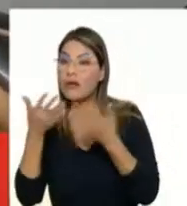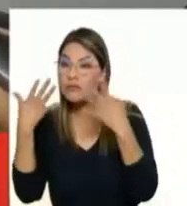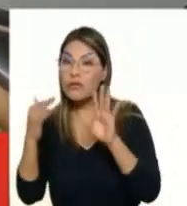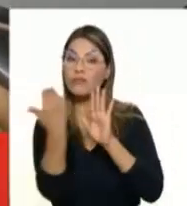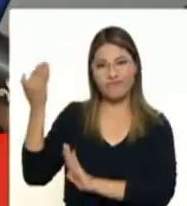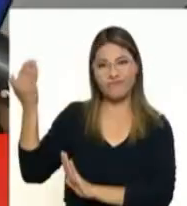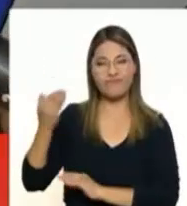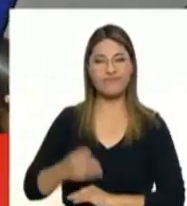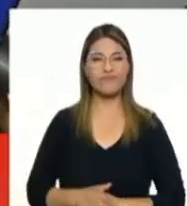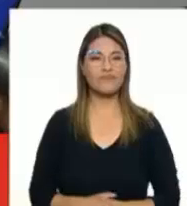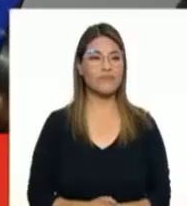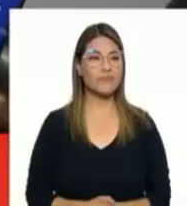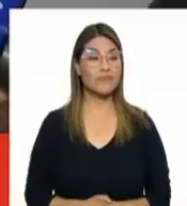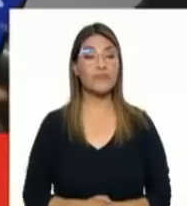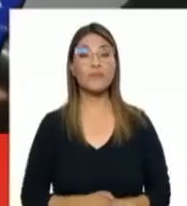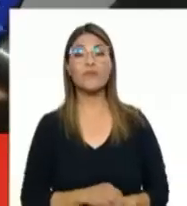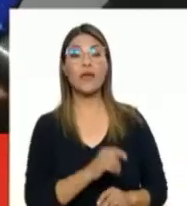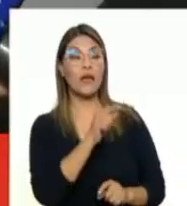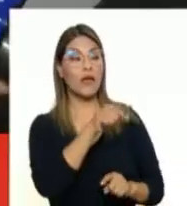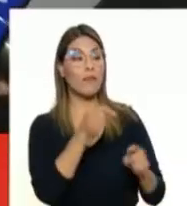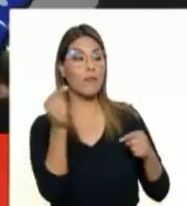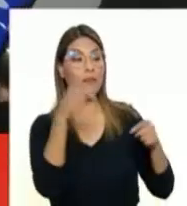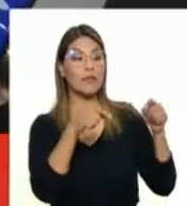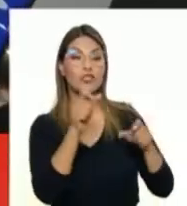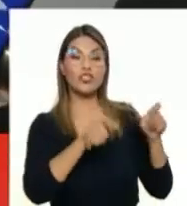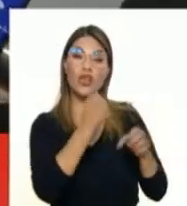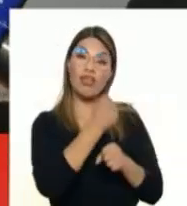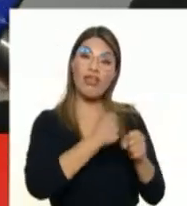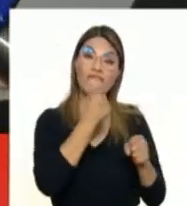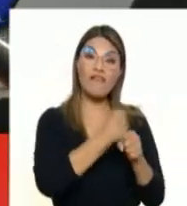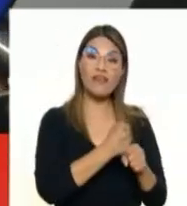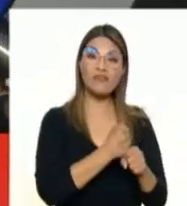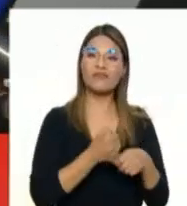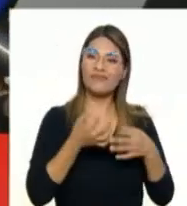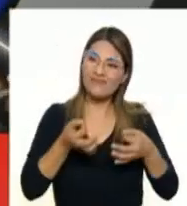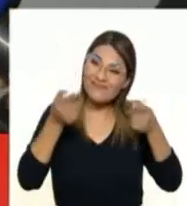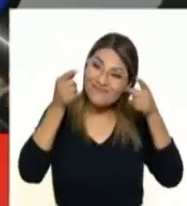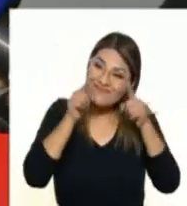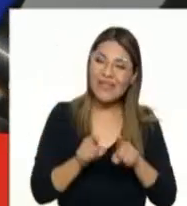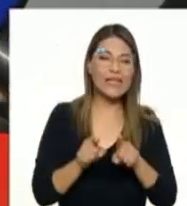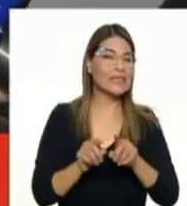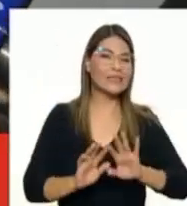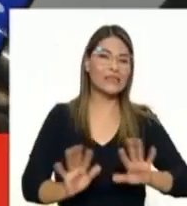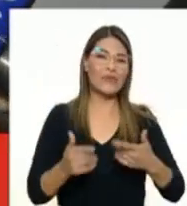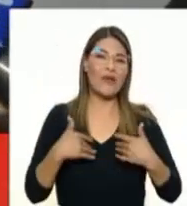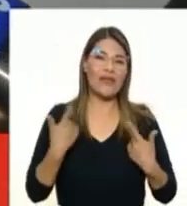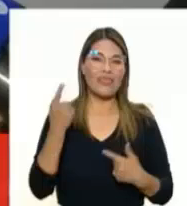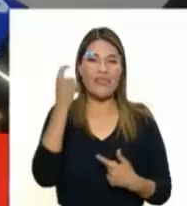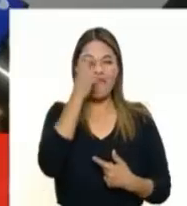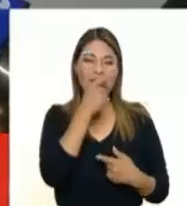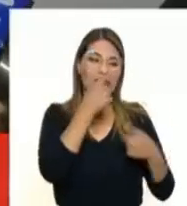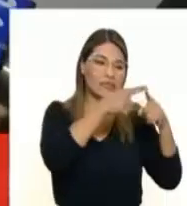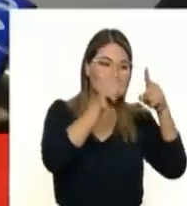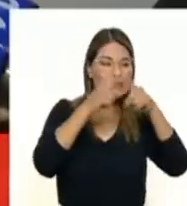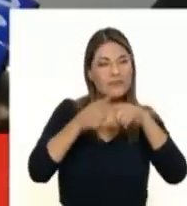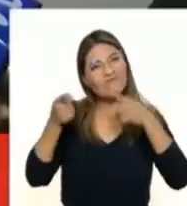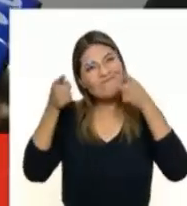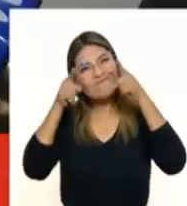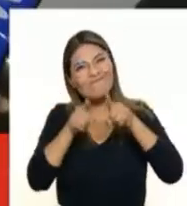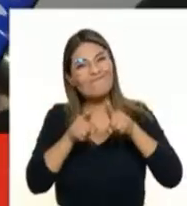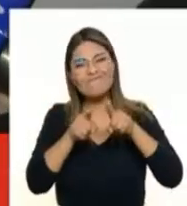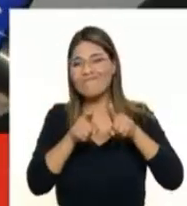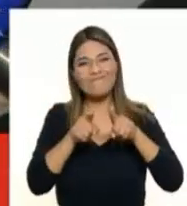acuerdo. Trabajadores y los empleadores, lamentablemente no hemos podido llegar a un acuerdo, con lo